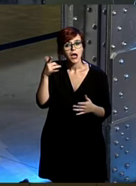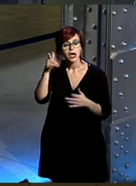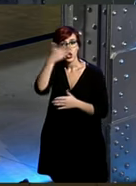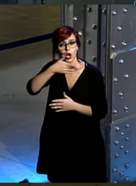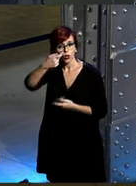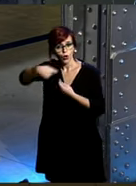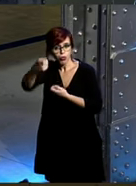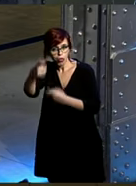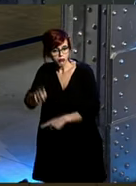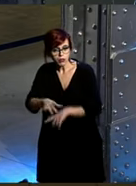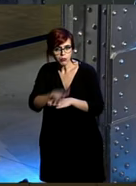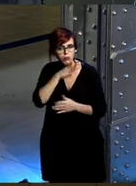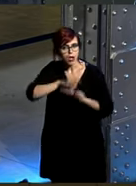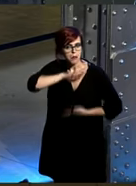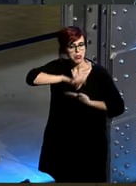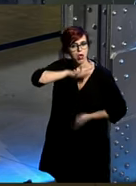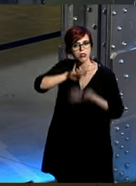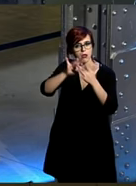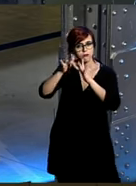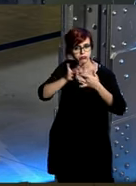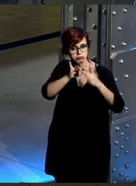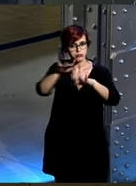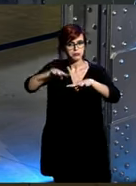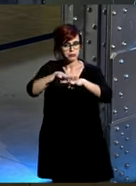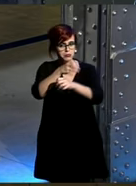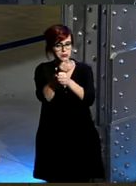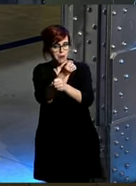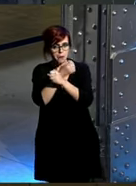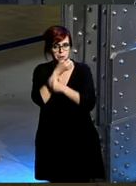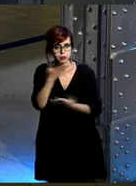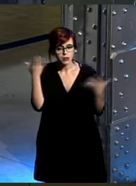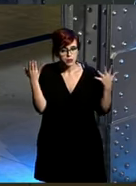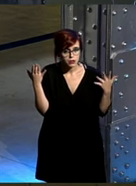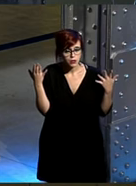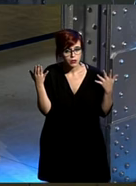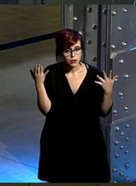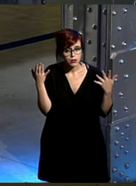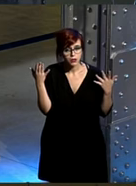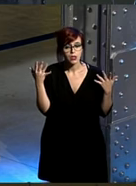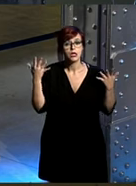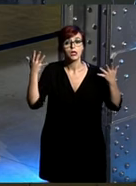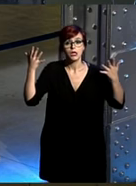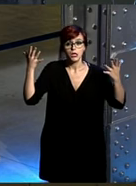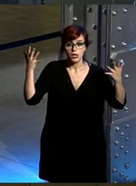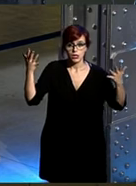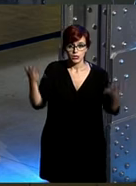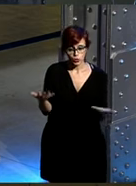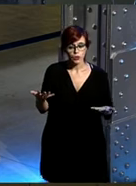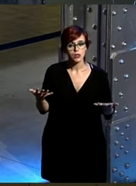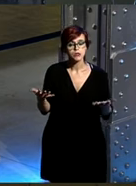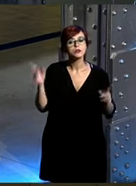luego tienen unas altas capacidades para hacer networking y lo tienen, ¿no? Entonces, ese tipo de